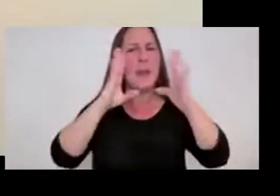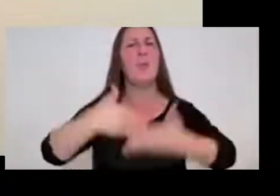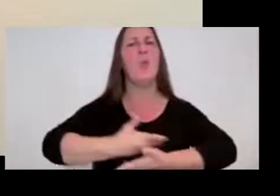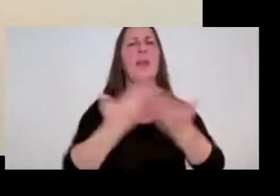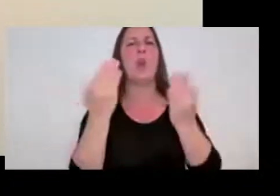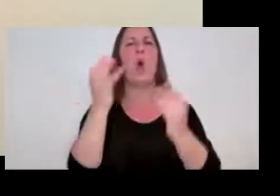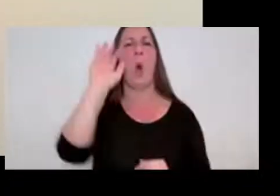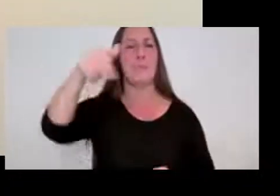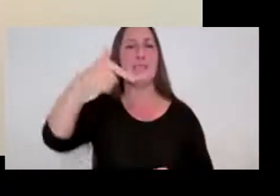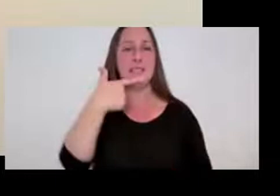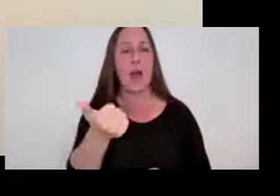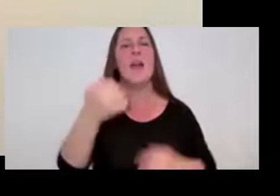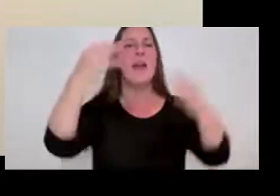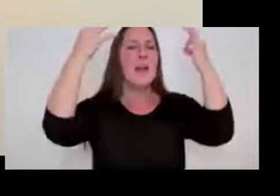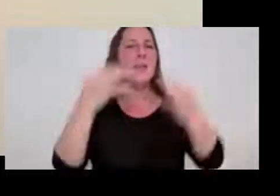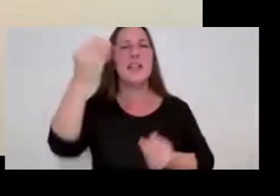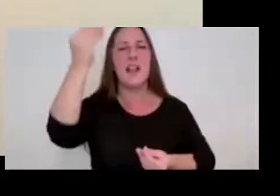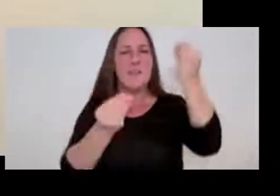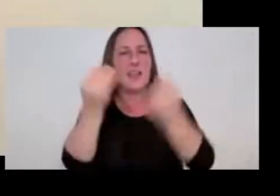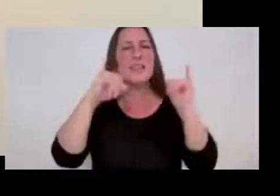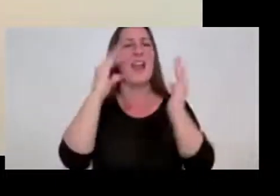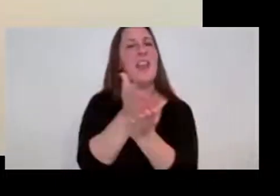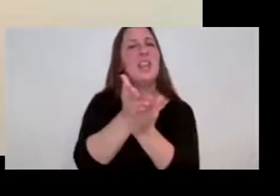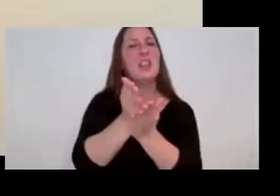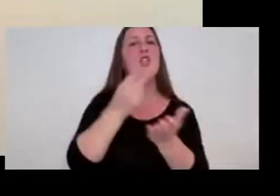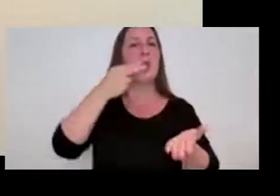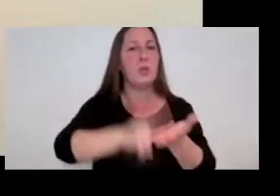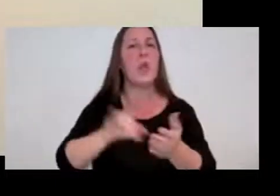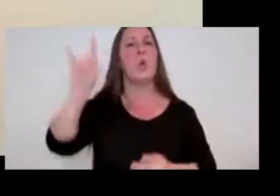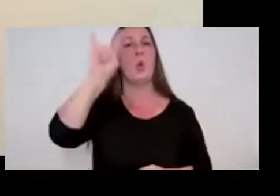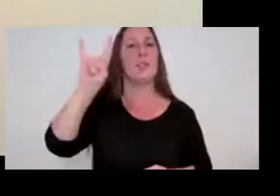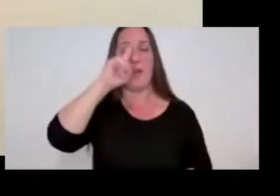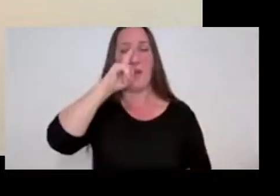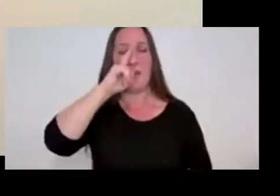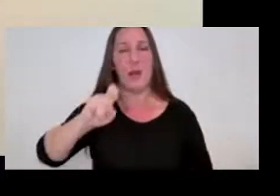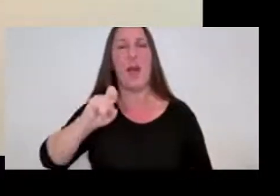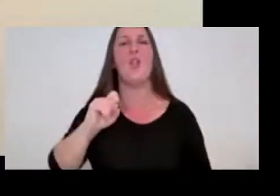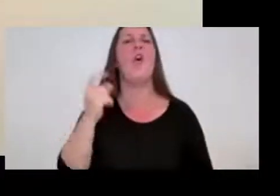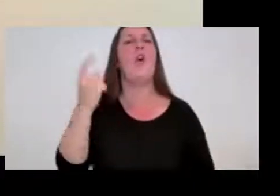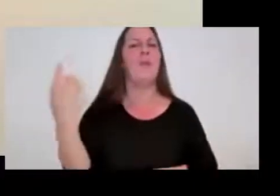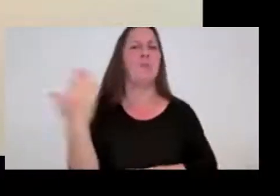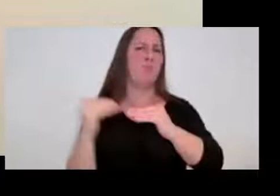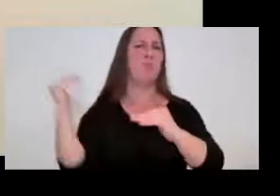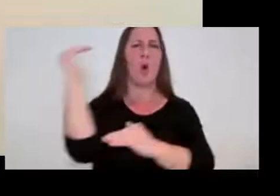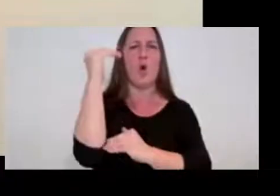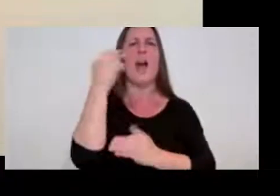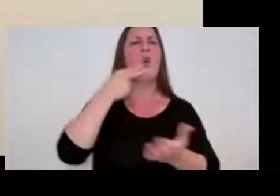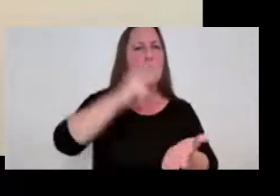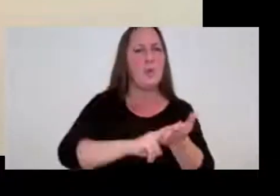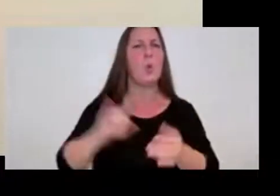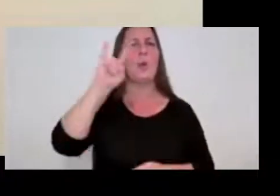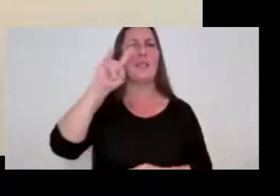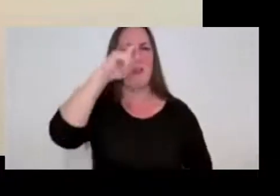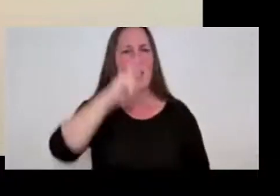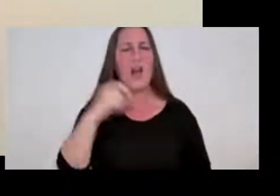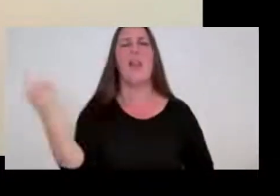UNSA, especialista en finanzas y derecho tributario de la Universidad de Belgrano, directora de posgrado de impuestos de la Universidad de Belgrano, directora